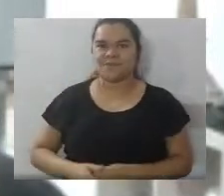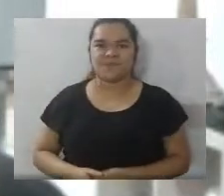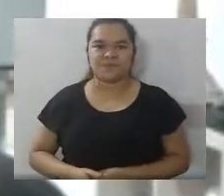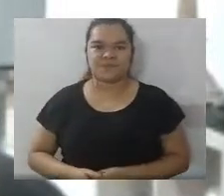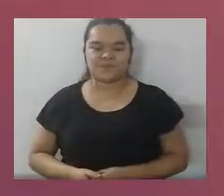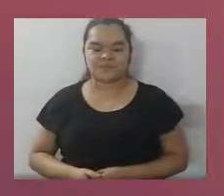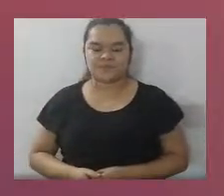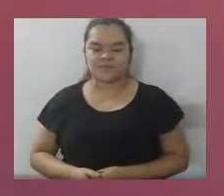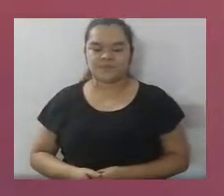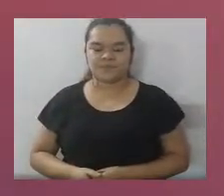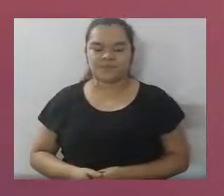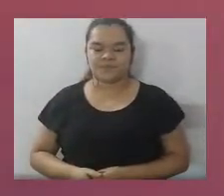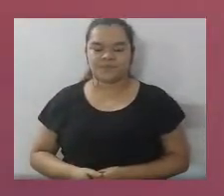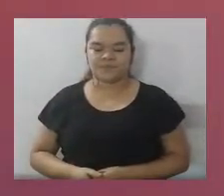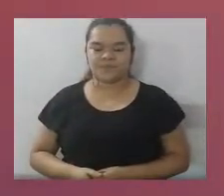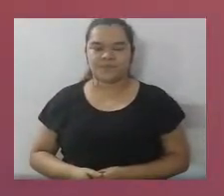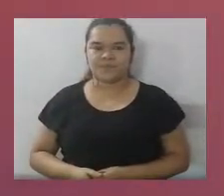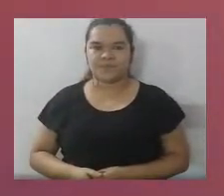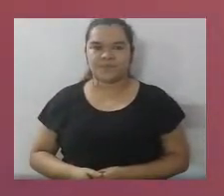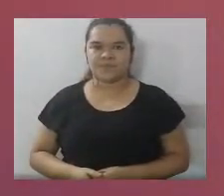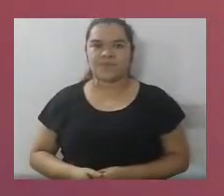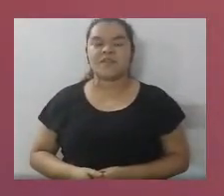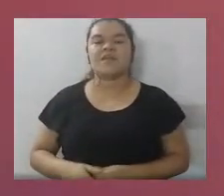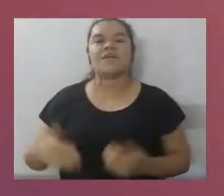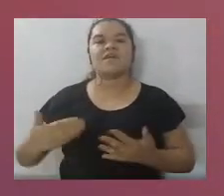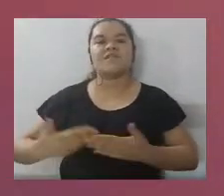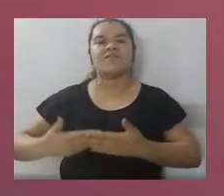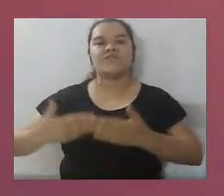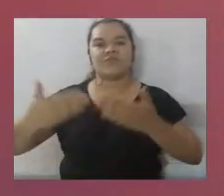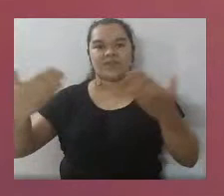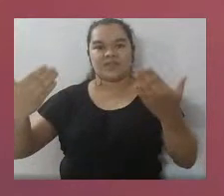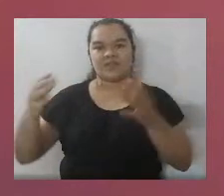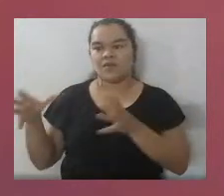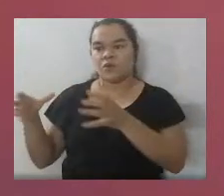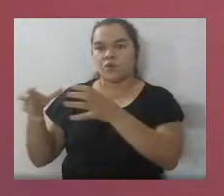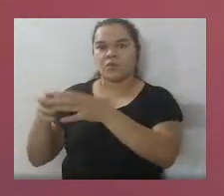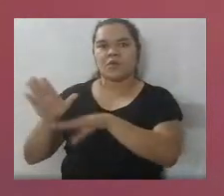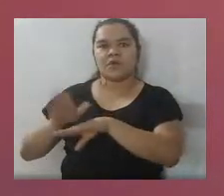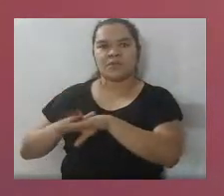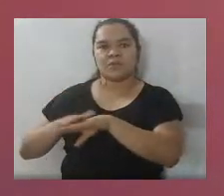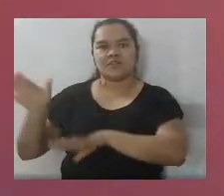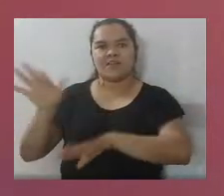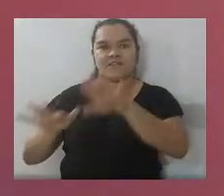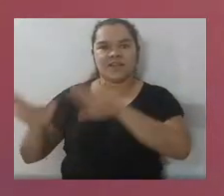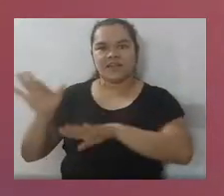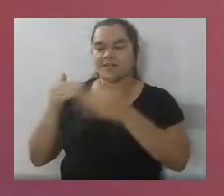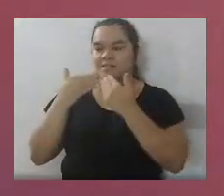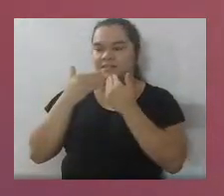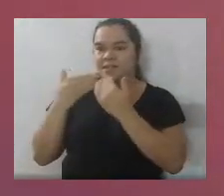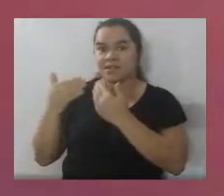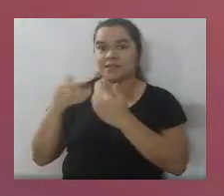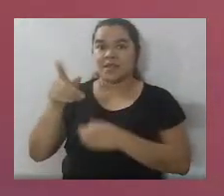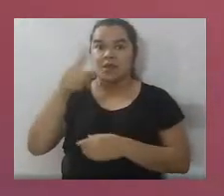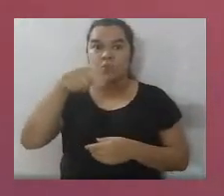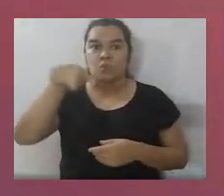Muy buenos días, gracias a la organización y a todos los que nos están siguiendo a través del canal de